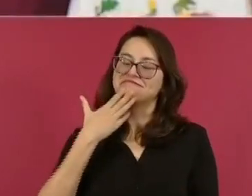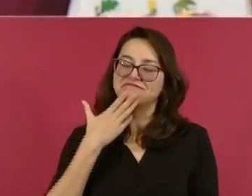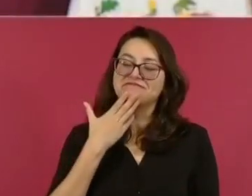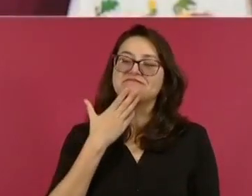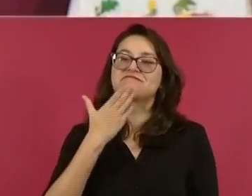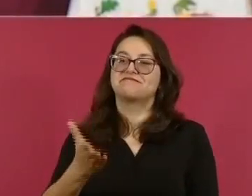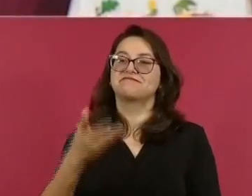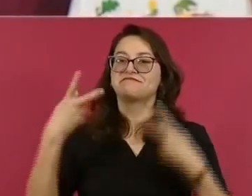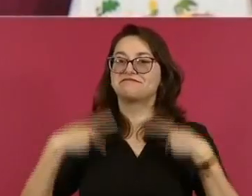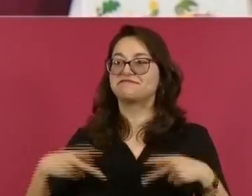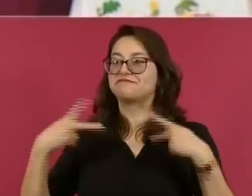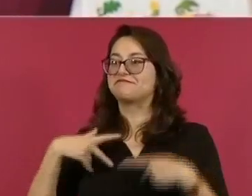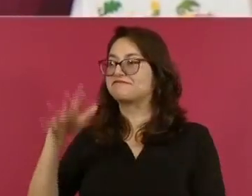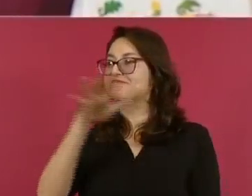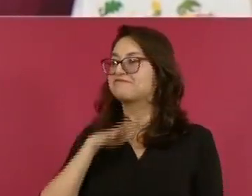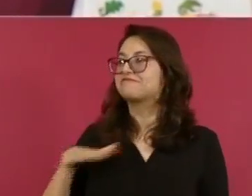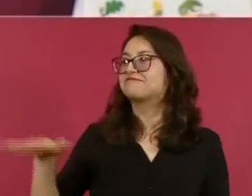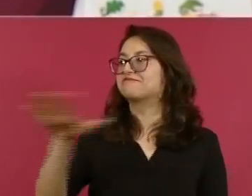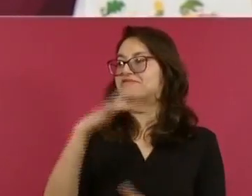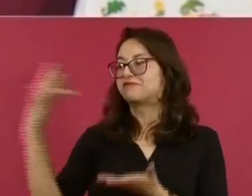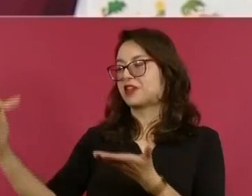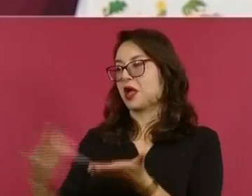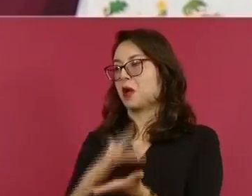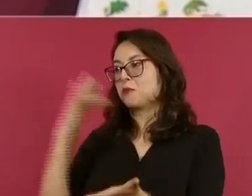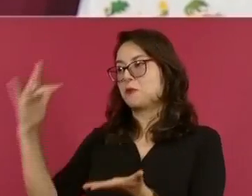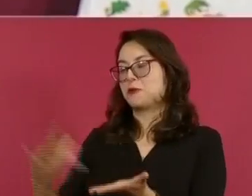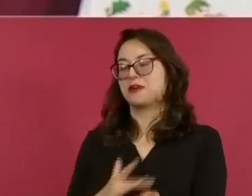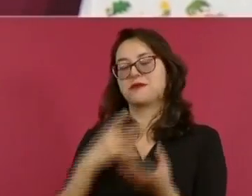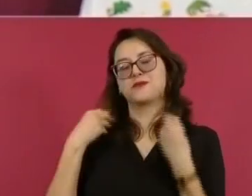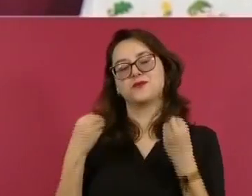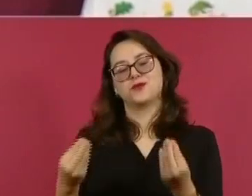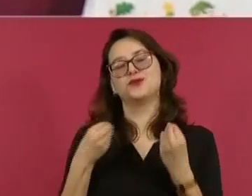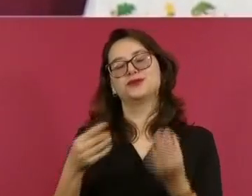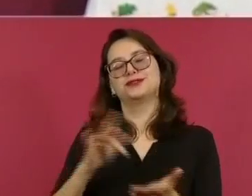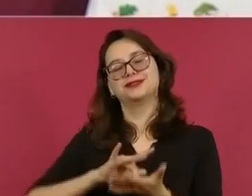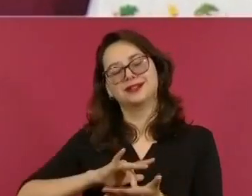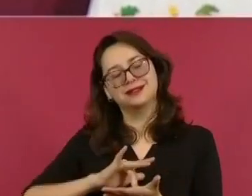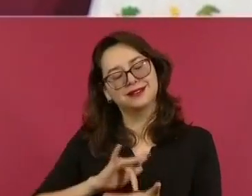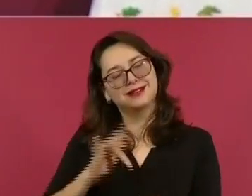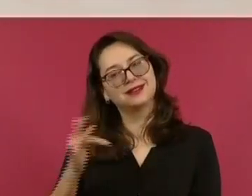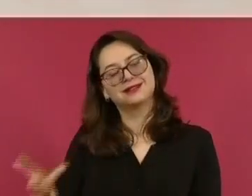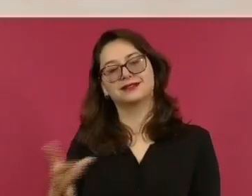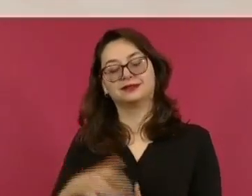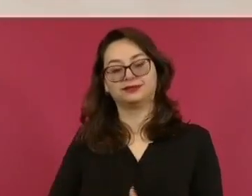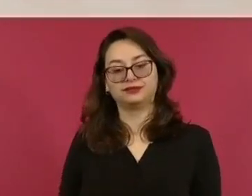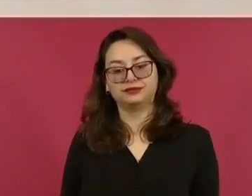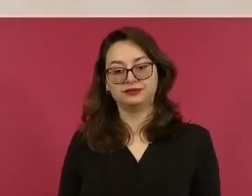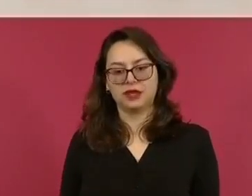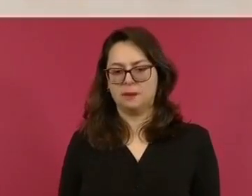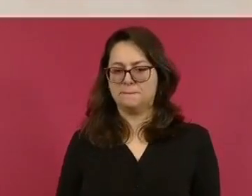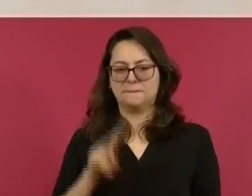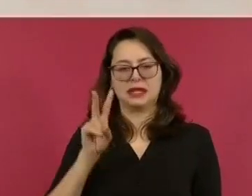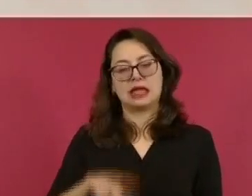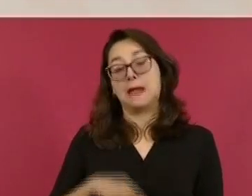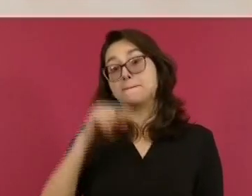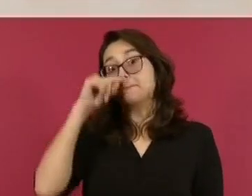Estamos bien calificados. No es para creernos mucho, ¿no?